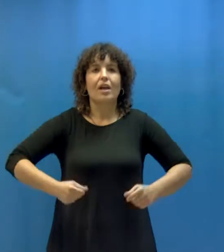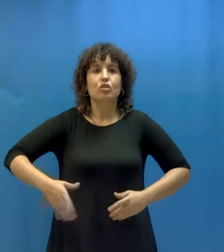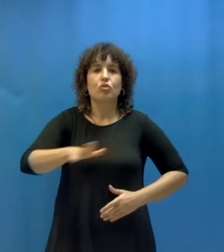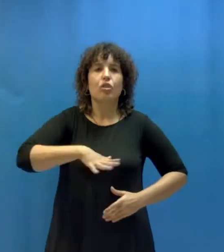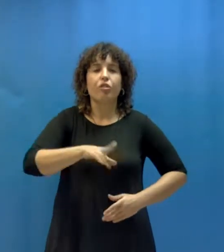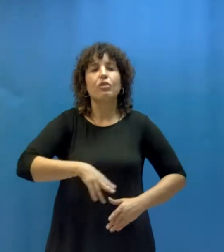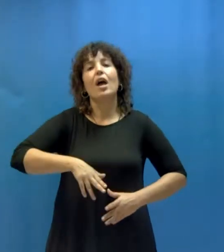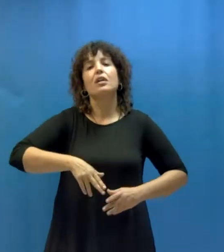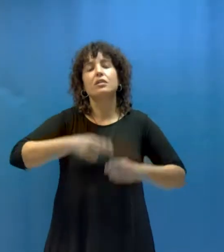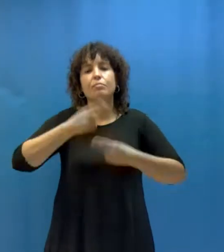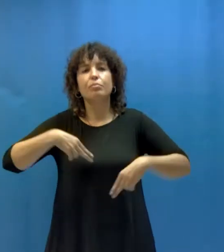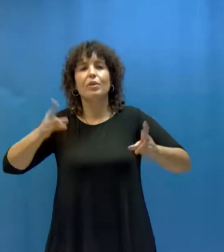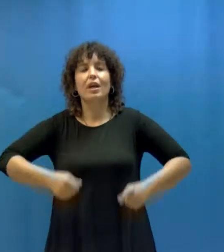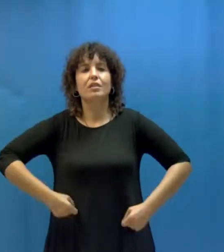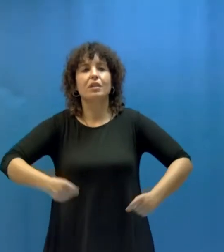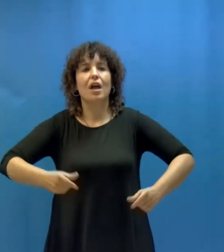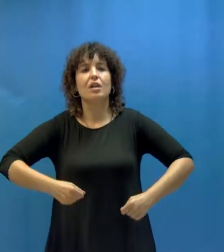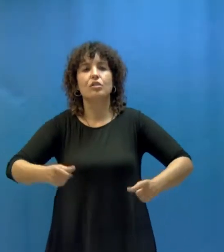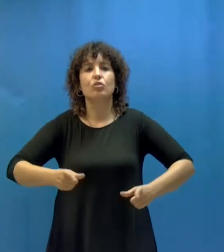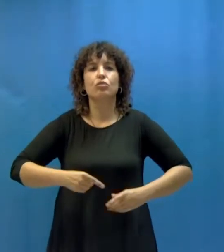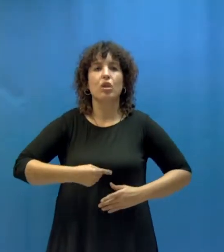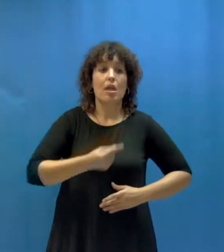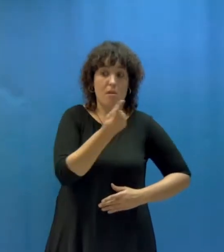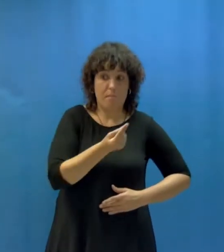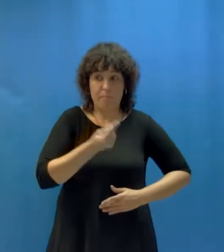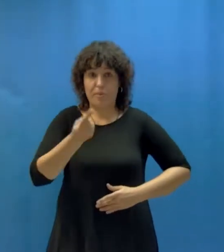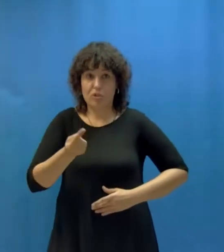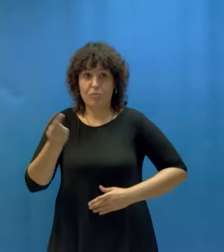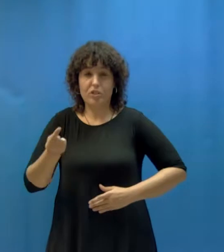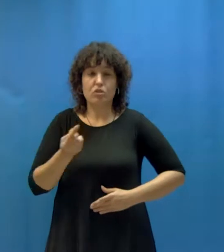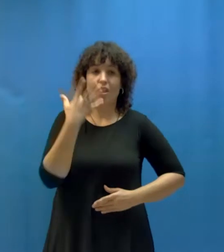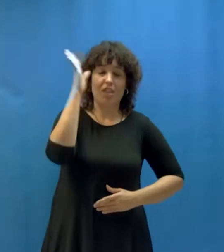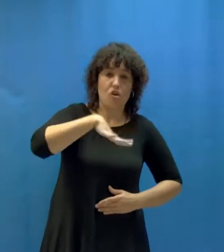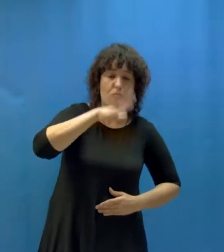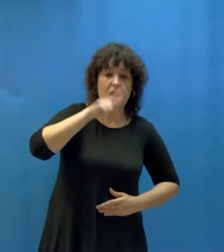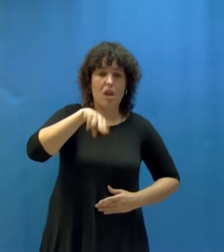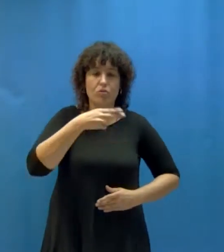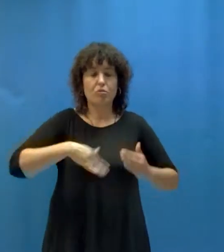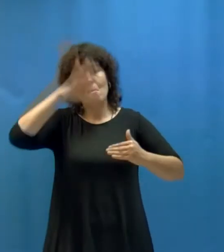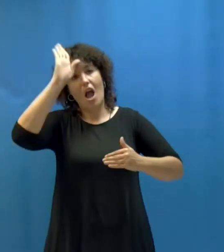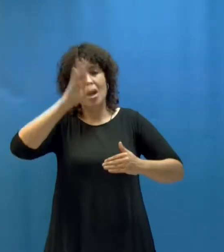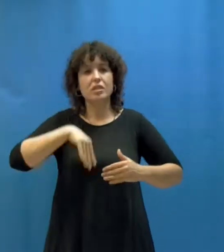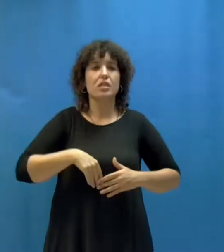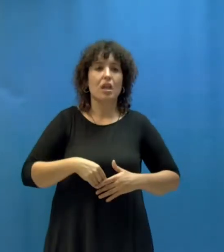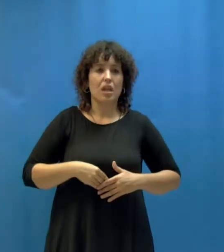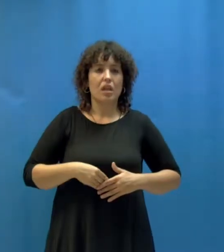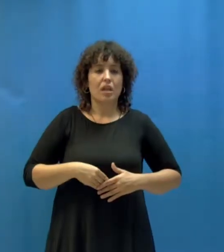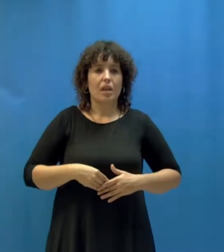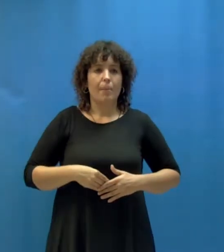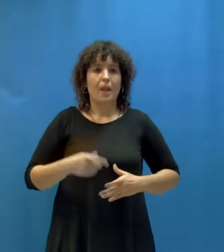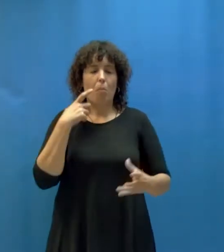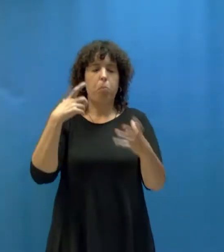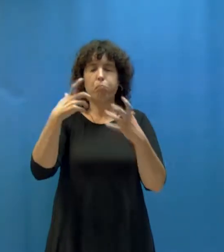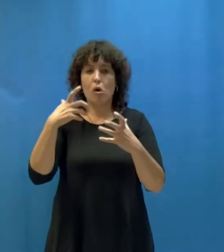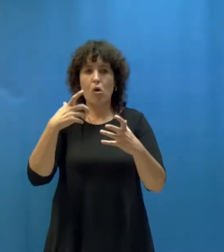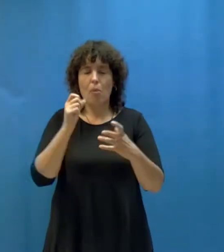cumplir el procedimiento de impedir tres presupuestos en contratos de más de 5.000 €. Y lo que más destaca en todos